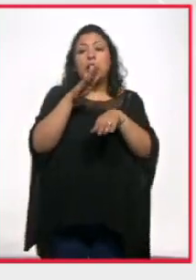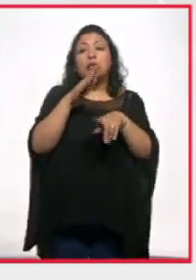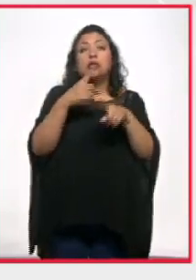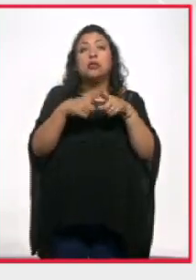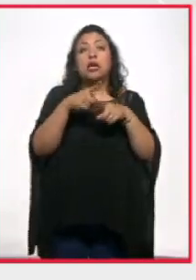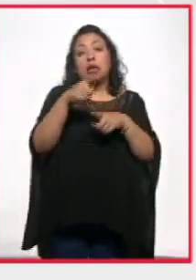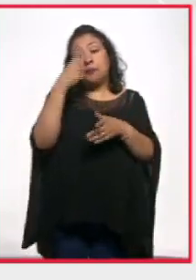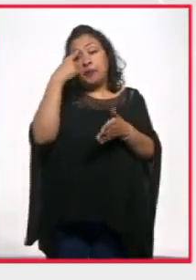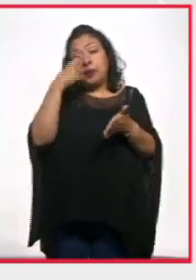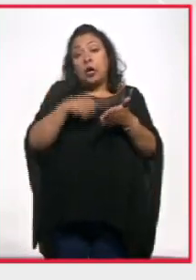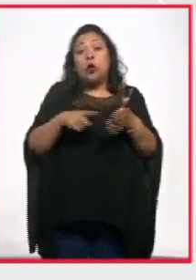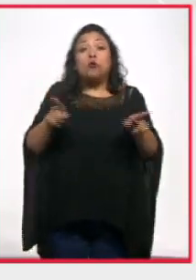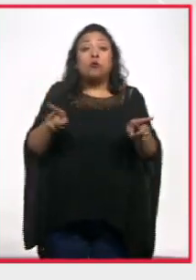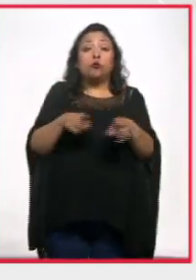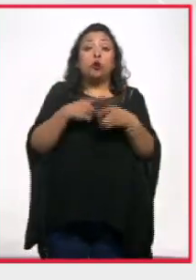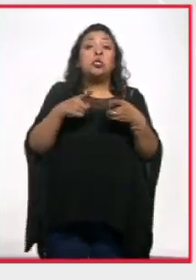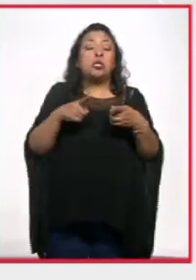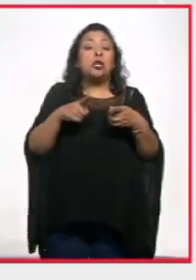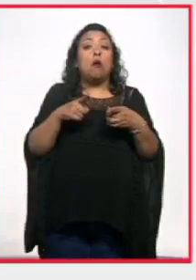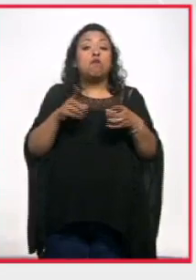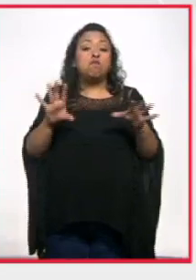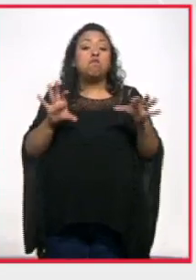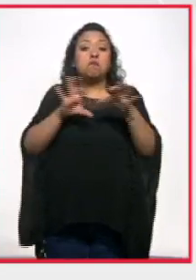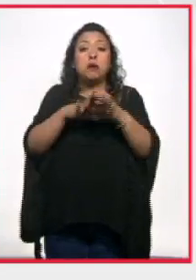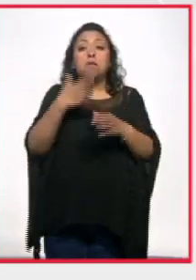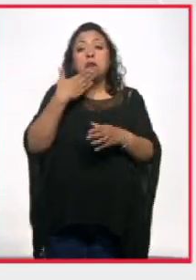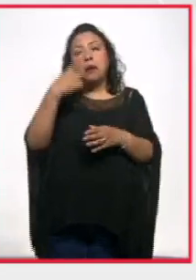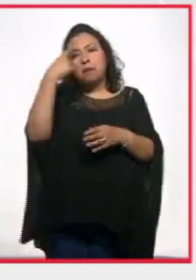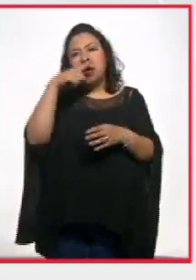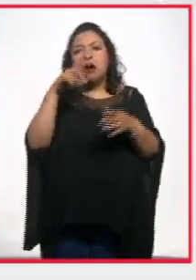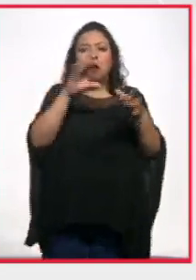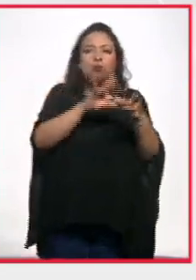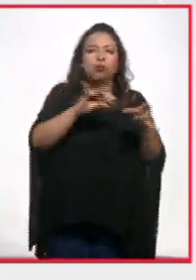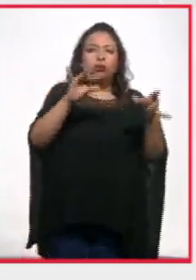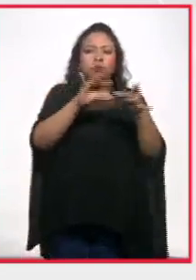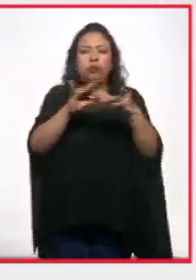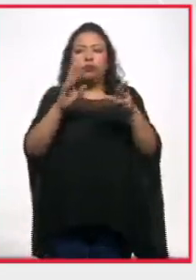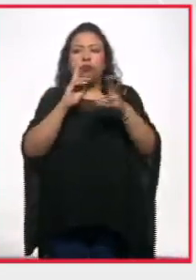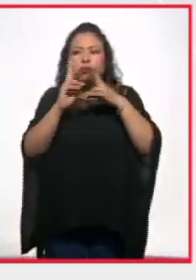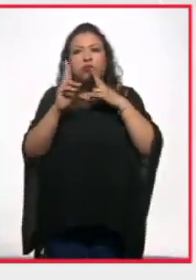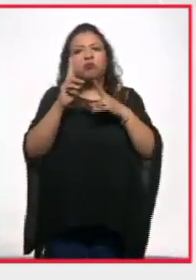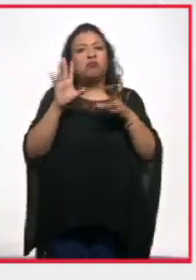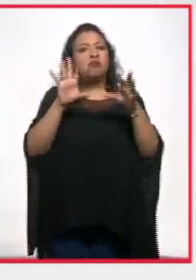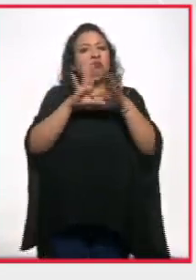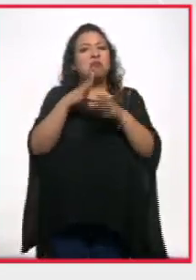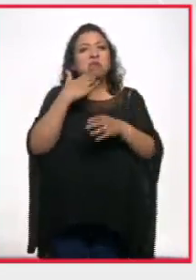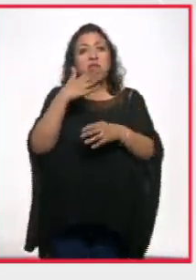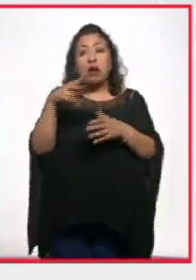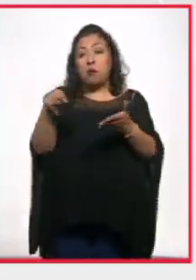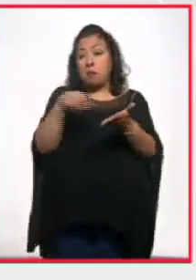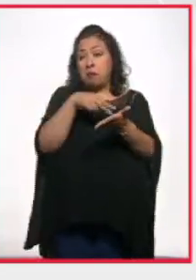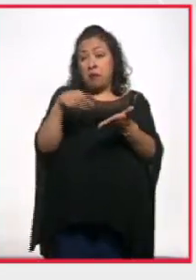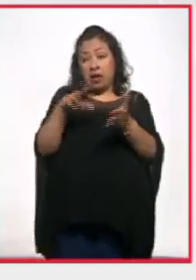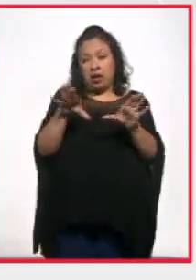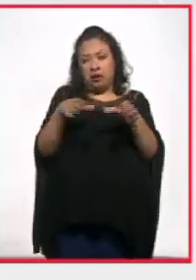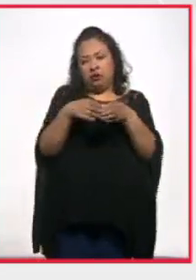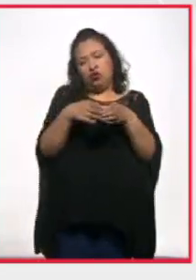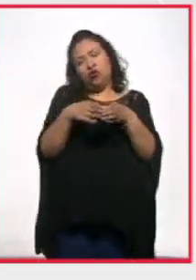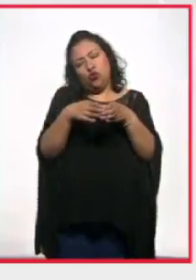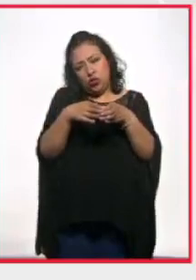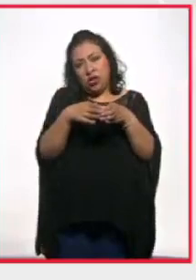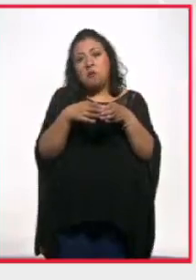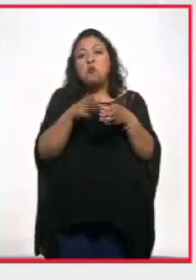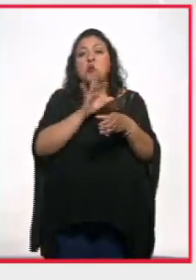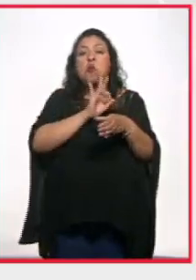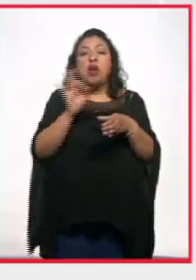Particularmente creo que la música es muy efectiva con respecto a narrativa y por eso me funciona muy bien. Además es un ballet, entonces tiene